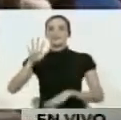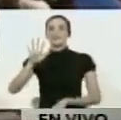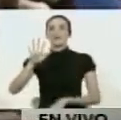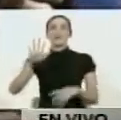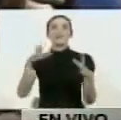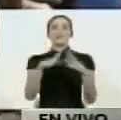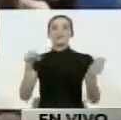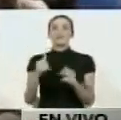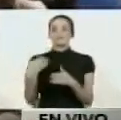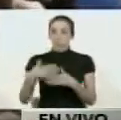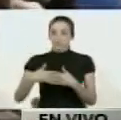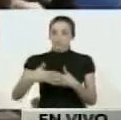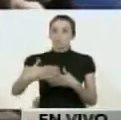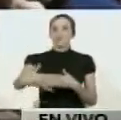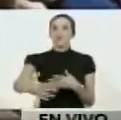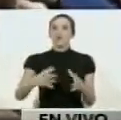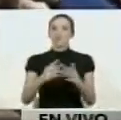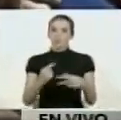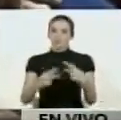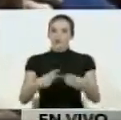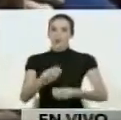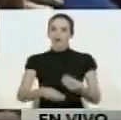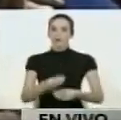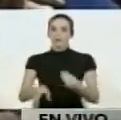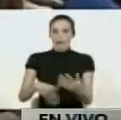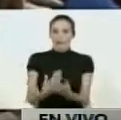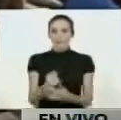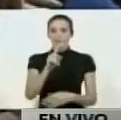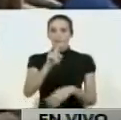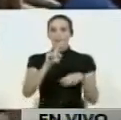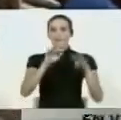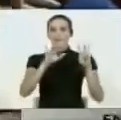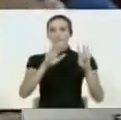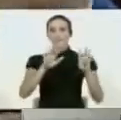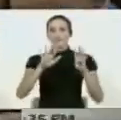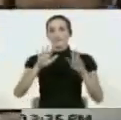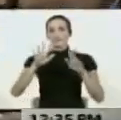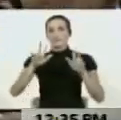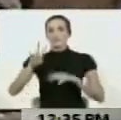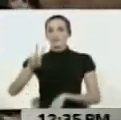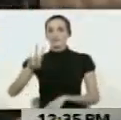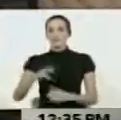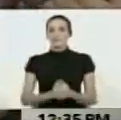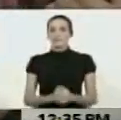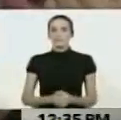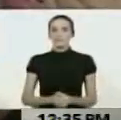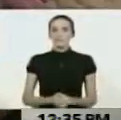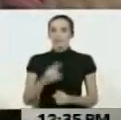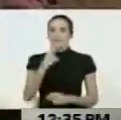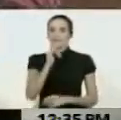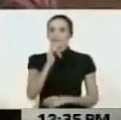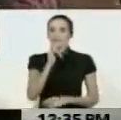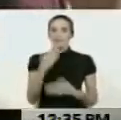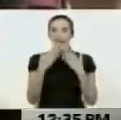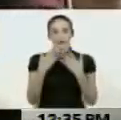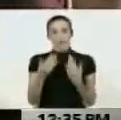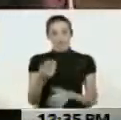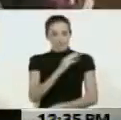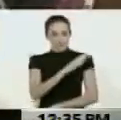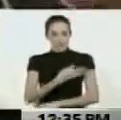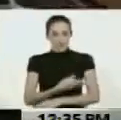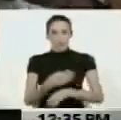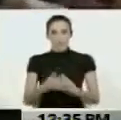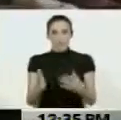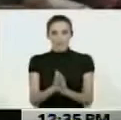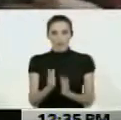el periodo y todo el proceso que lo lleva hasta 1982. Bien, agradecemos las declaraciones del ministro del Poder Popular para la